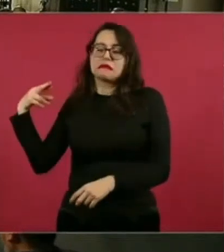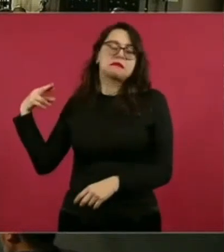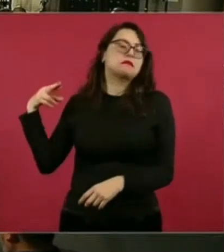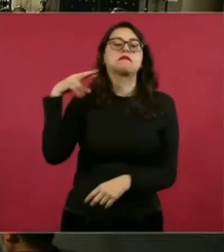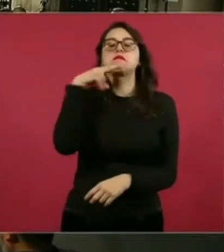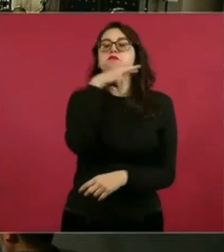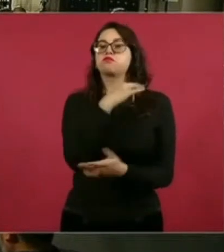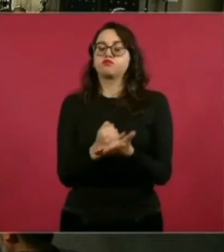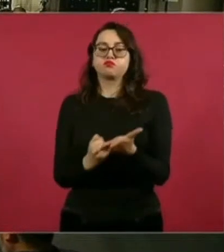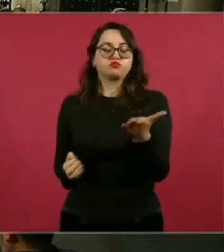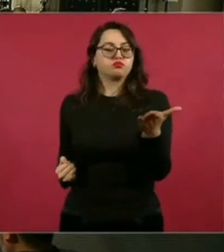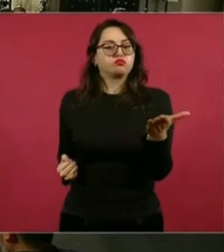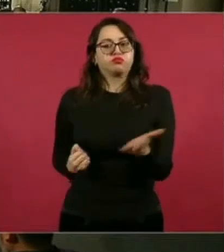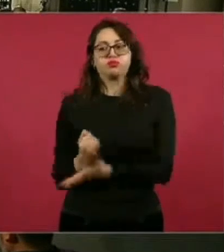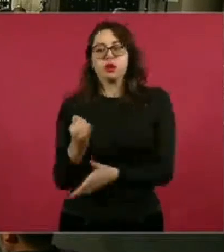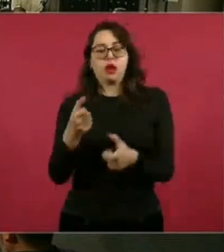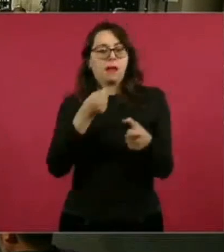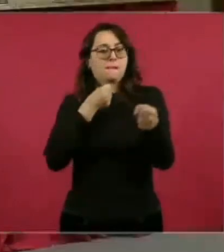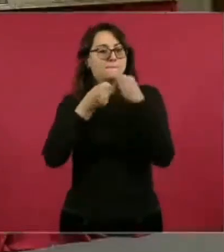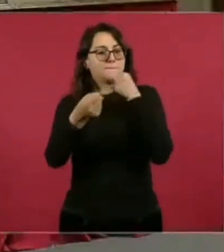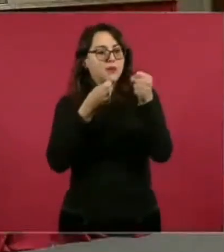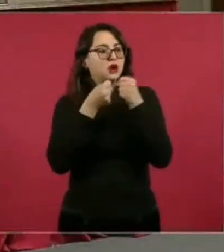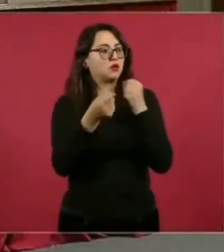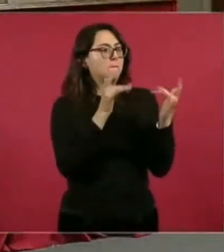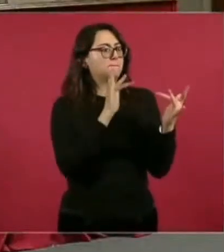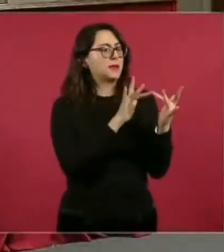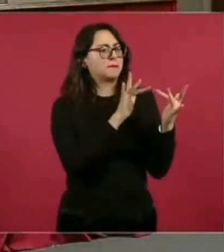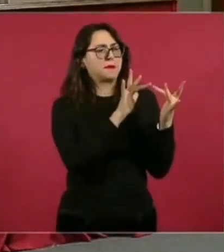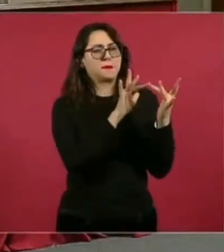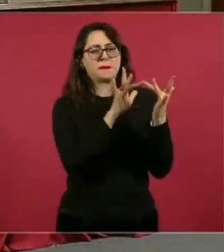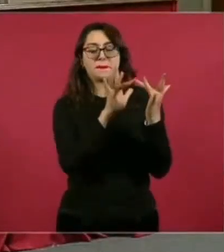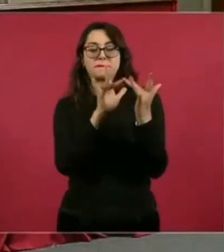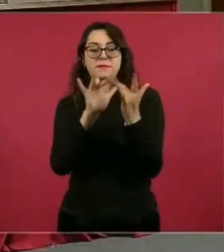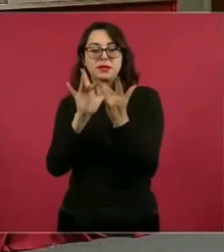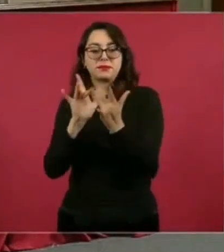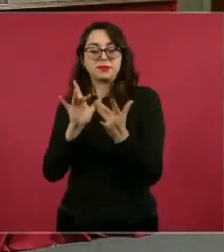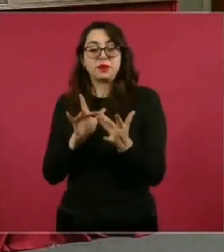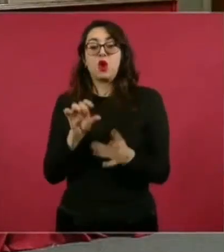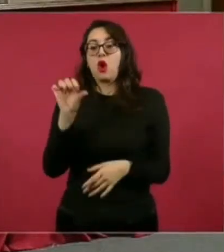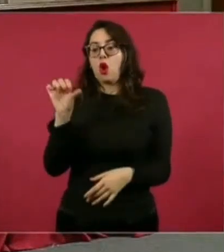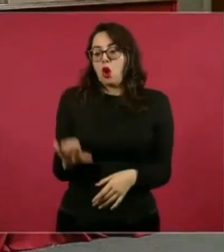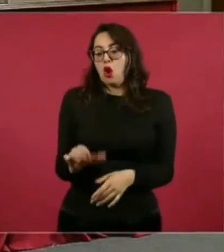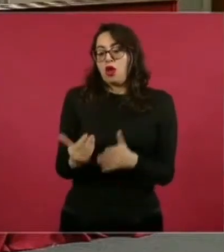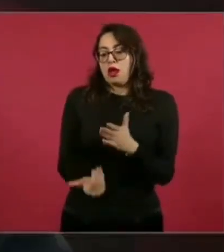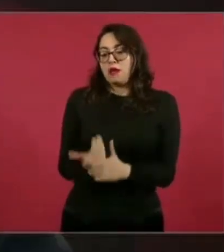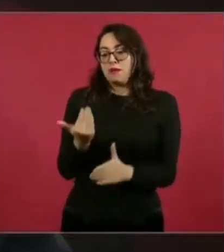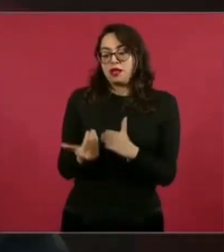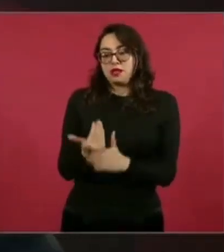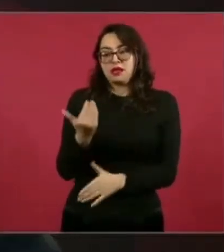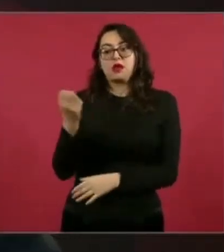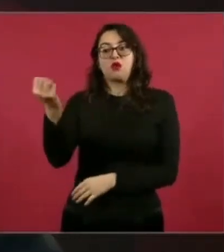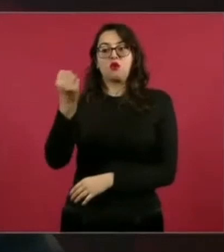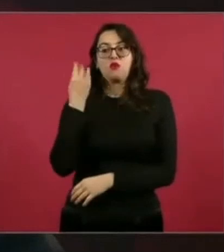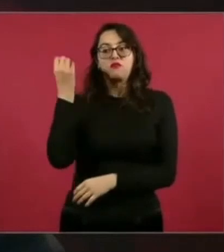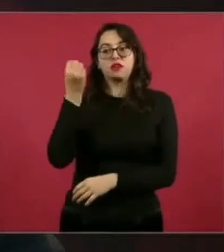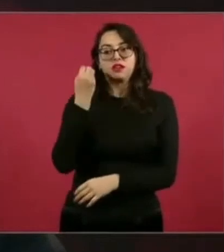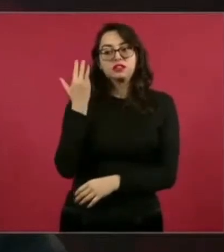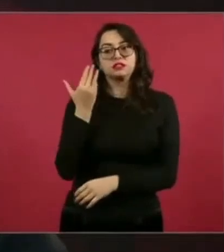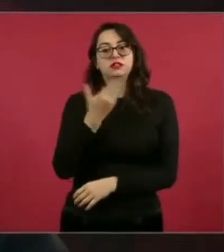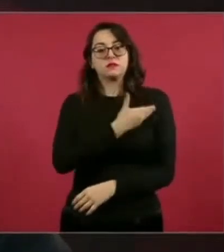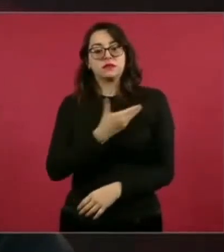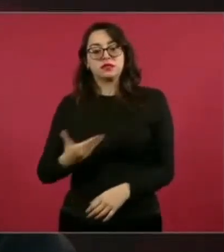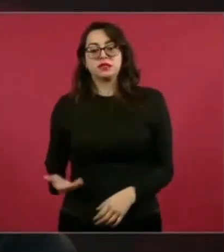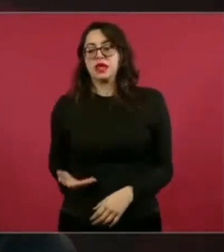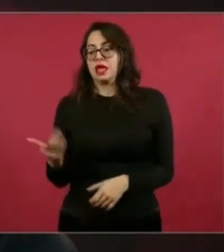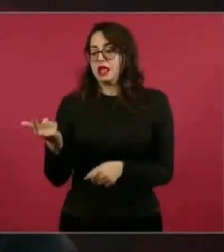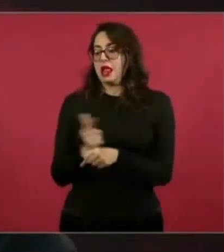acciones inmediatas de atención. Como lo señaló hoy en su conferencia matutina el presidente de México, el licenciado Andrés Manuel